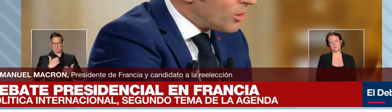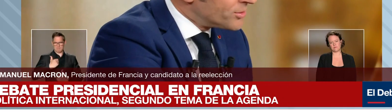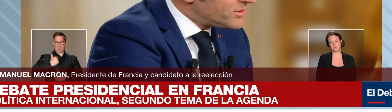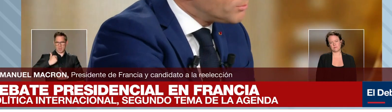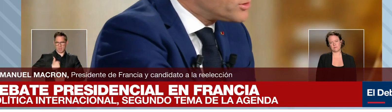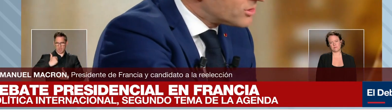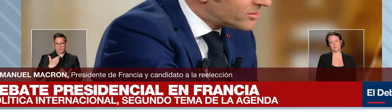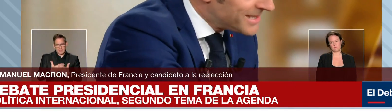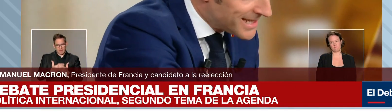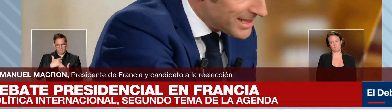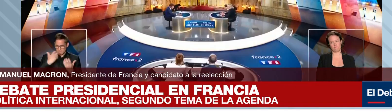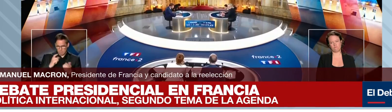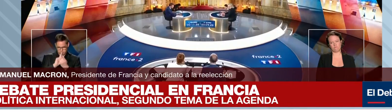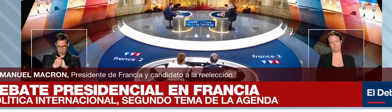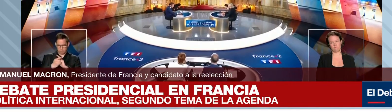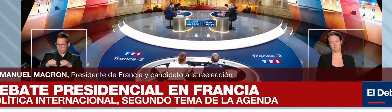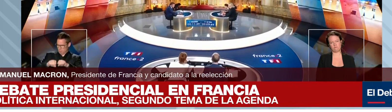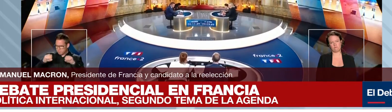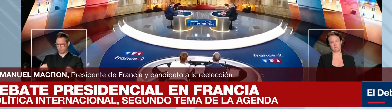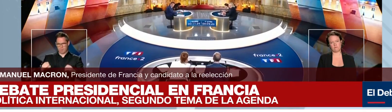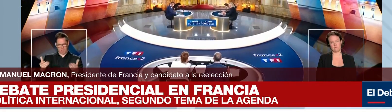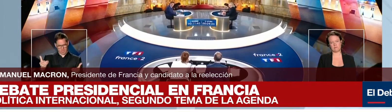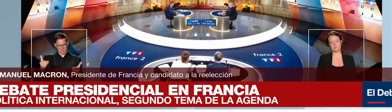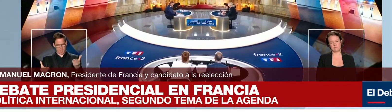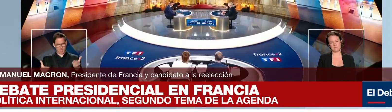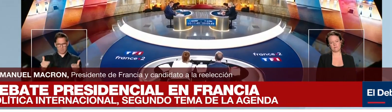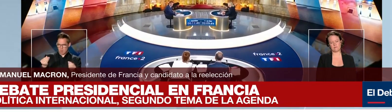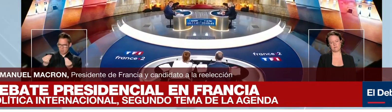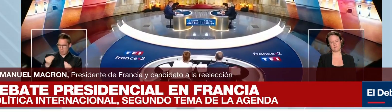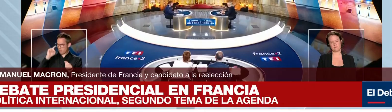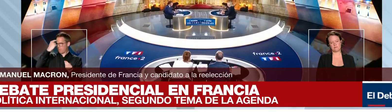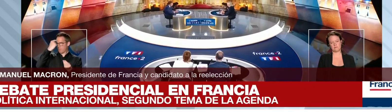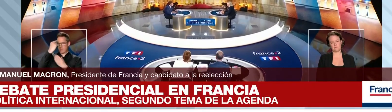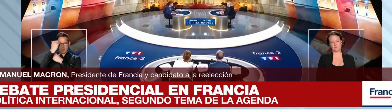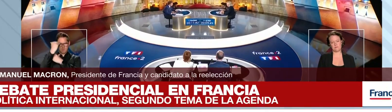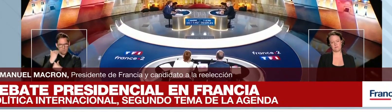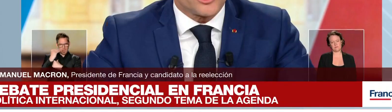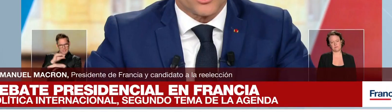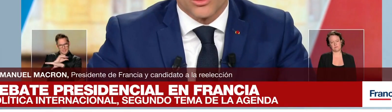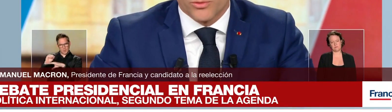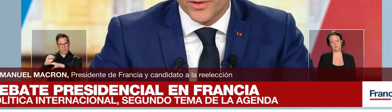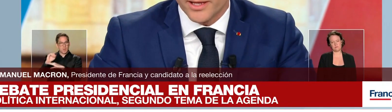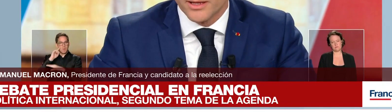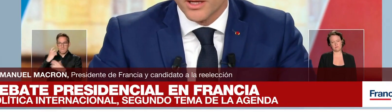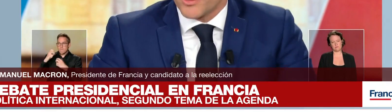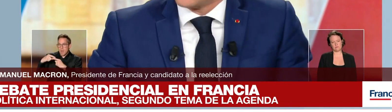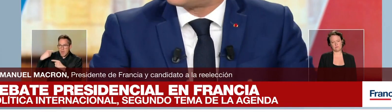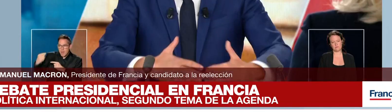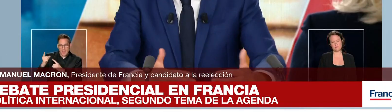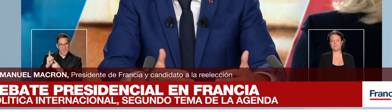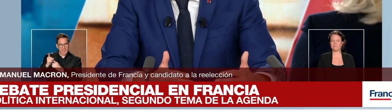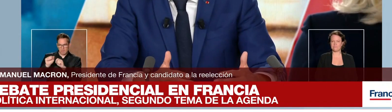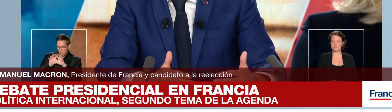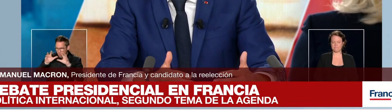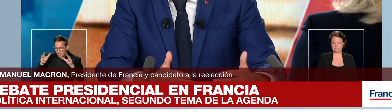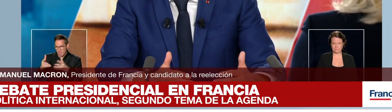según la ley de programación militar, y hacer que Francia sea una fuerza de equilibrio que permita mantener nuestra seguridad en la larga duración, evitar que se expanda